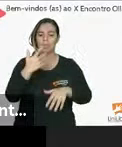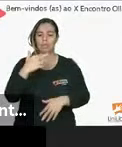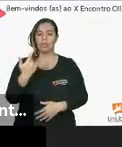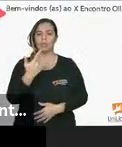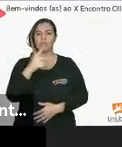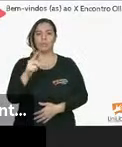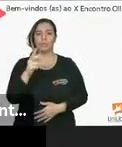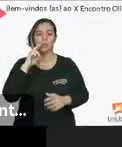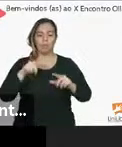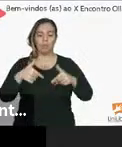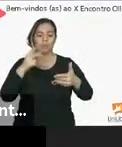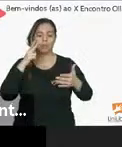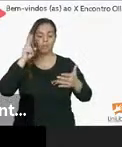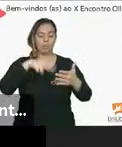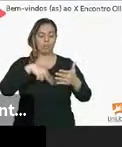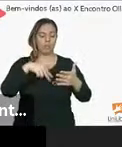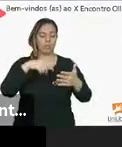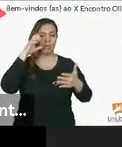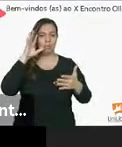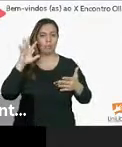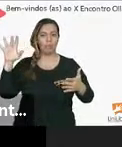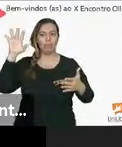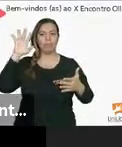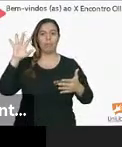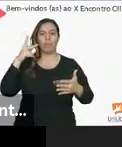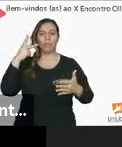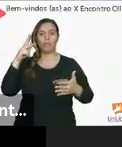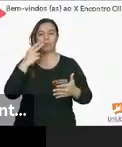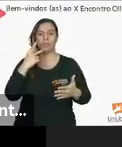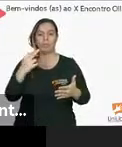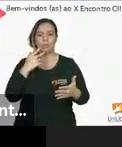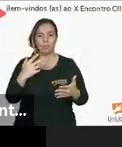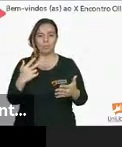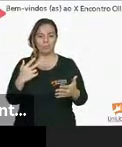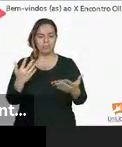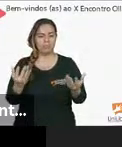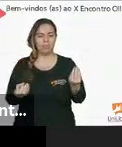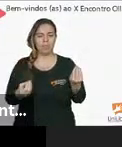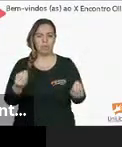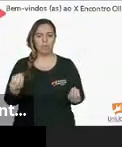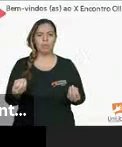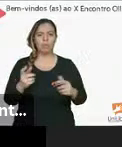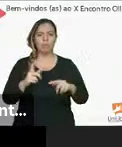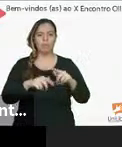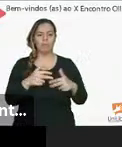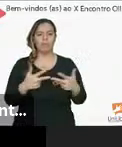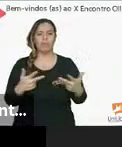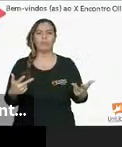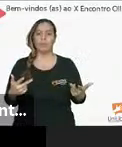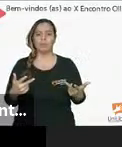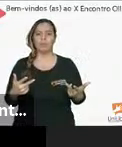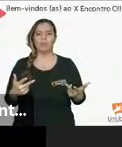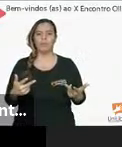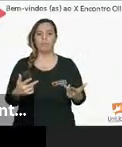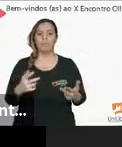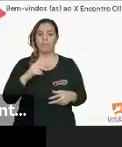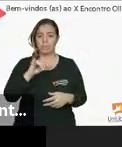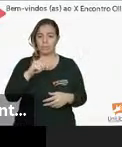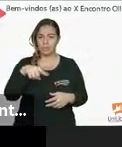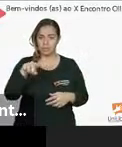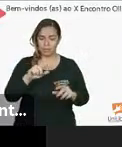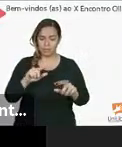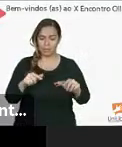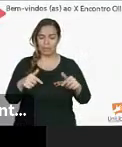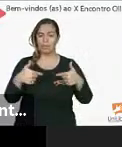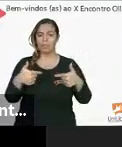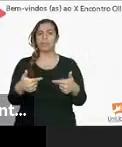leer configura lo leído. Ahí no dice nada, no hay objetos ahí, a no ser que se actúe, que haya